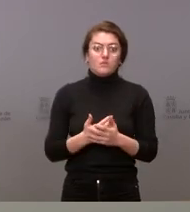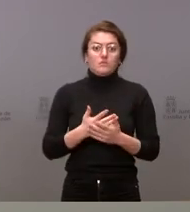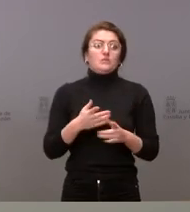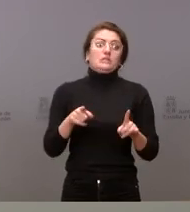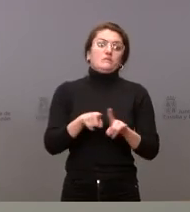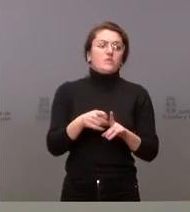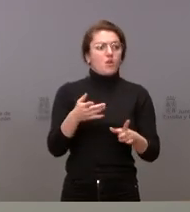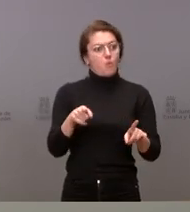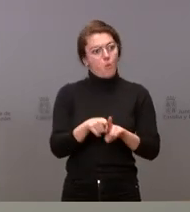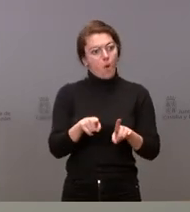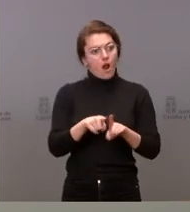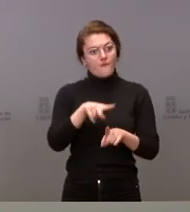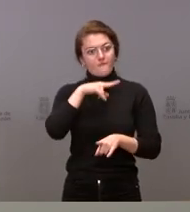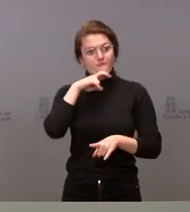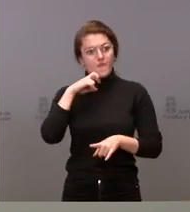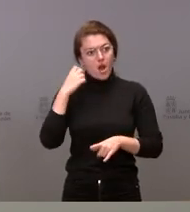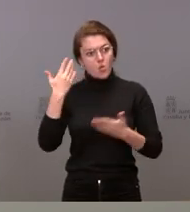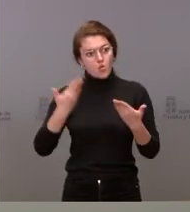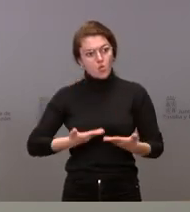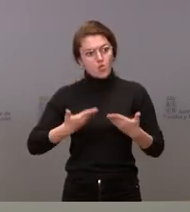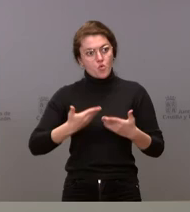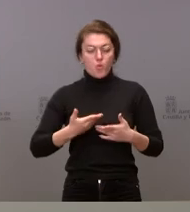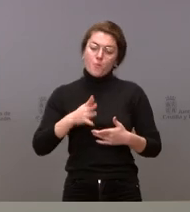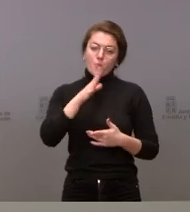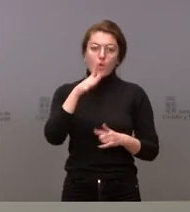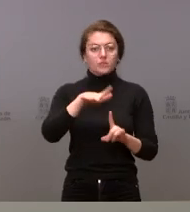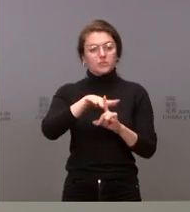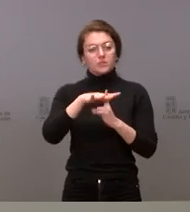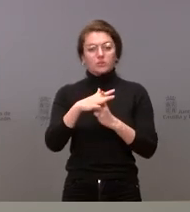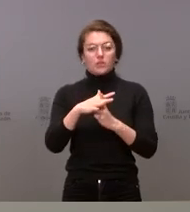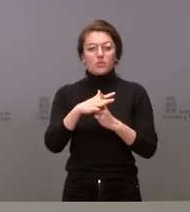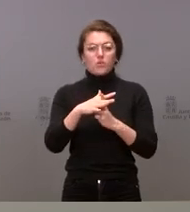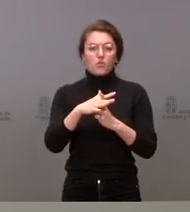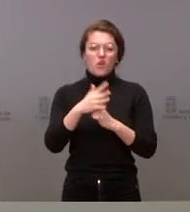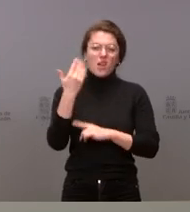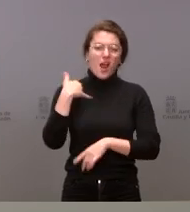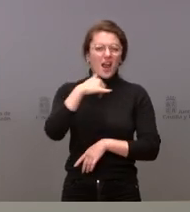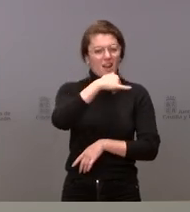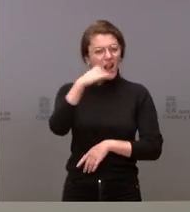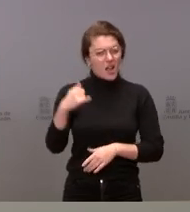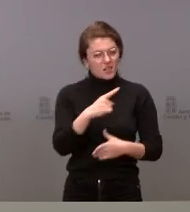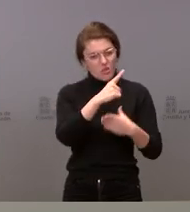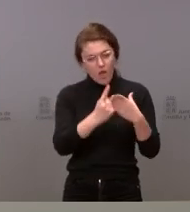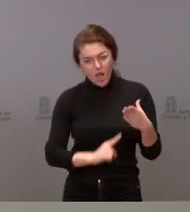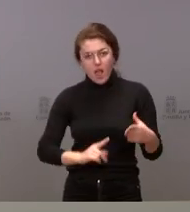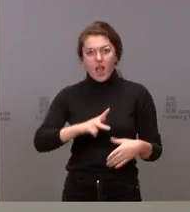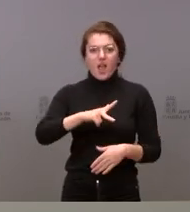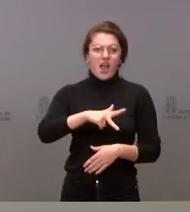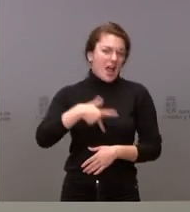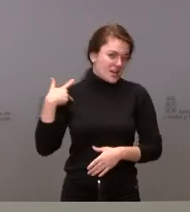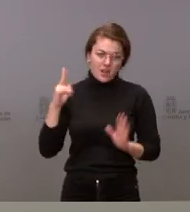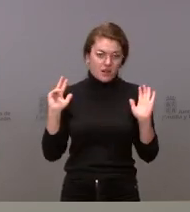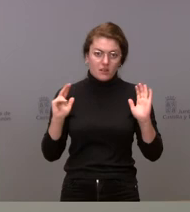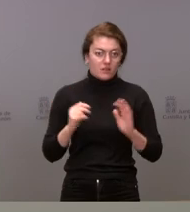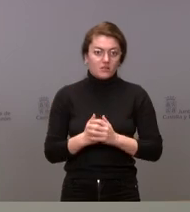negativa como algo en contra de la medida sino como una situación pues de cansancio generalizado que es enormemente comprensible sobre